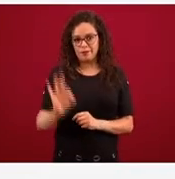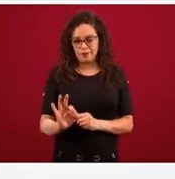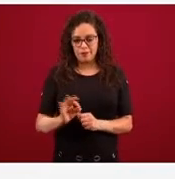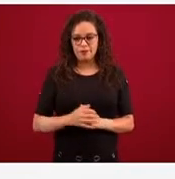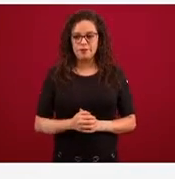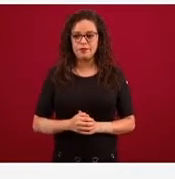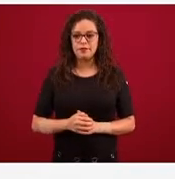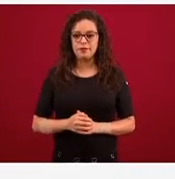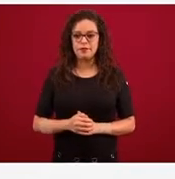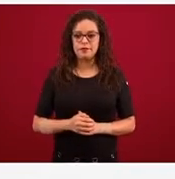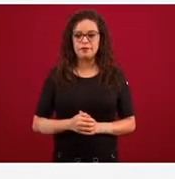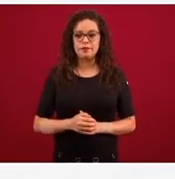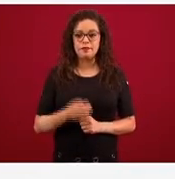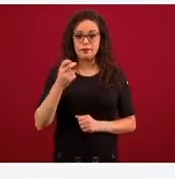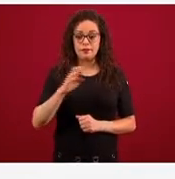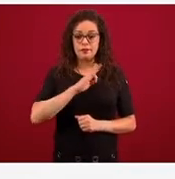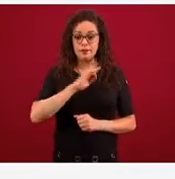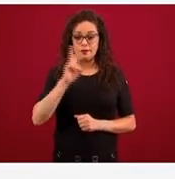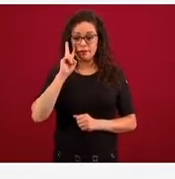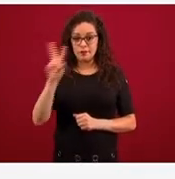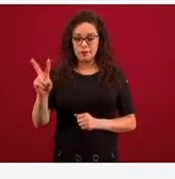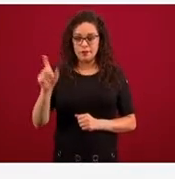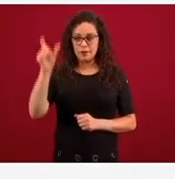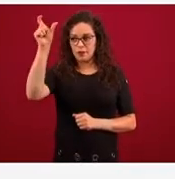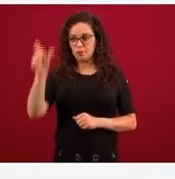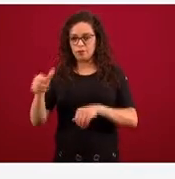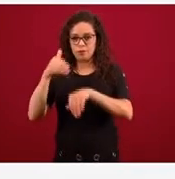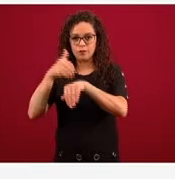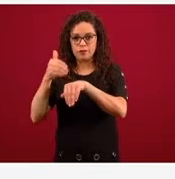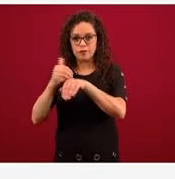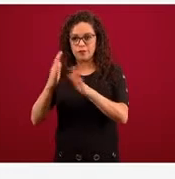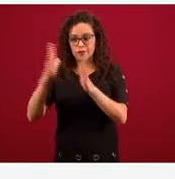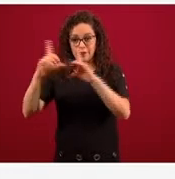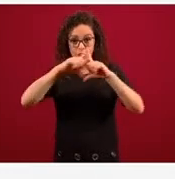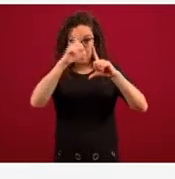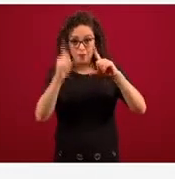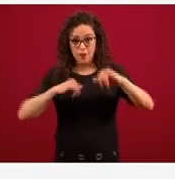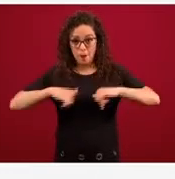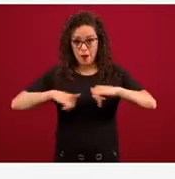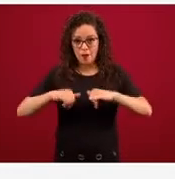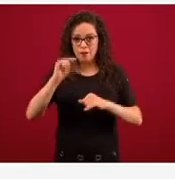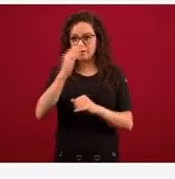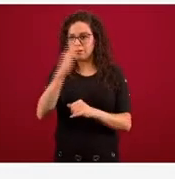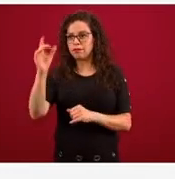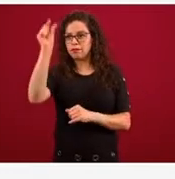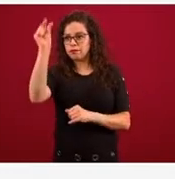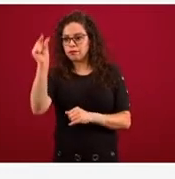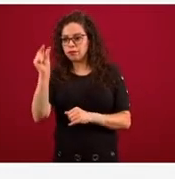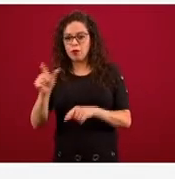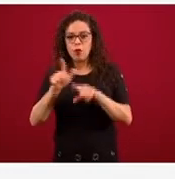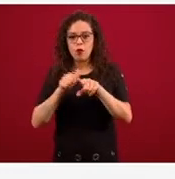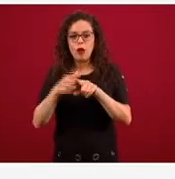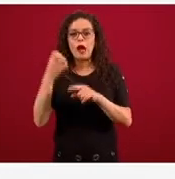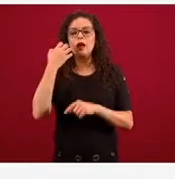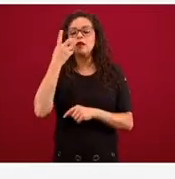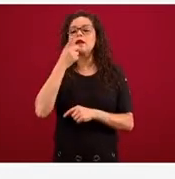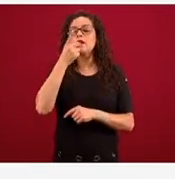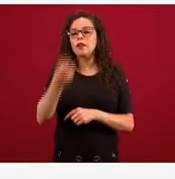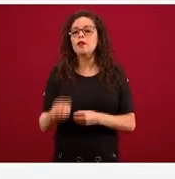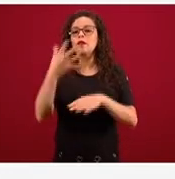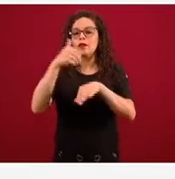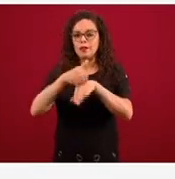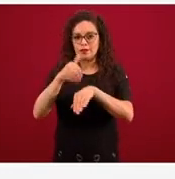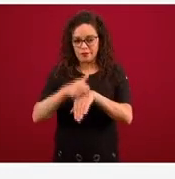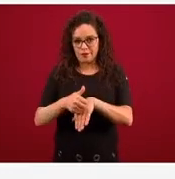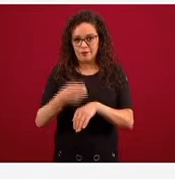Now, colorimétrica where a it's un lado lighter, del you mapa, y can con esa see podemos there's a identificar lower rate of Aquí se refiere y es incidence. precisamente donde en la